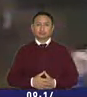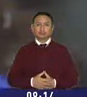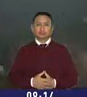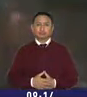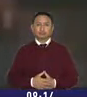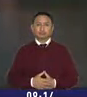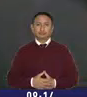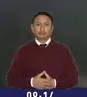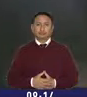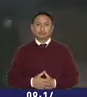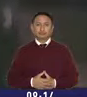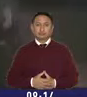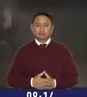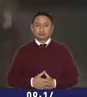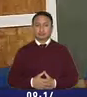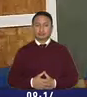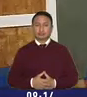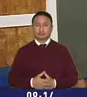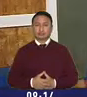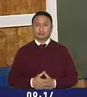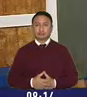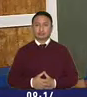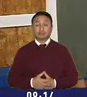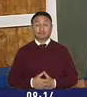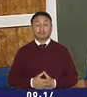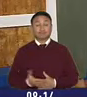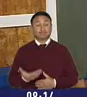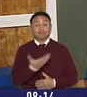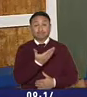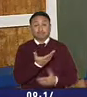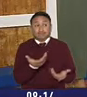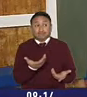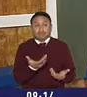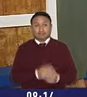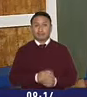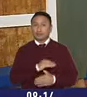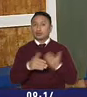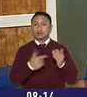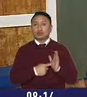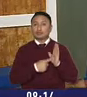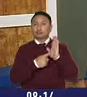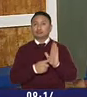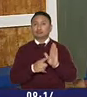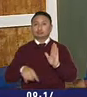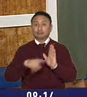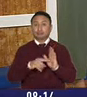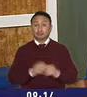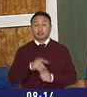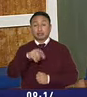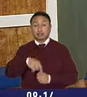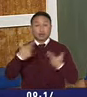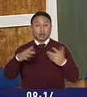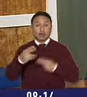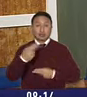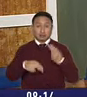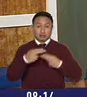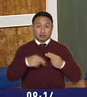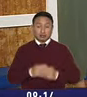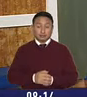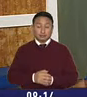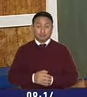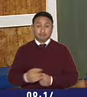Informó Javier Rosero. Así, de esa manera estamos expuestos. Miren ustedes, quienes se dedican a alguna actividad comercial, en este